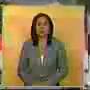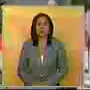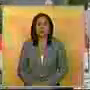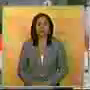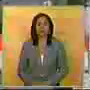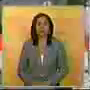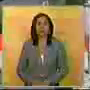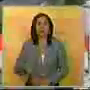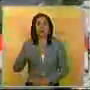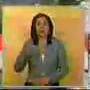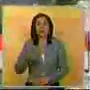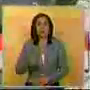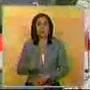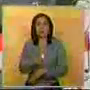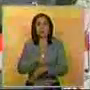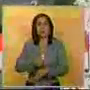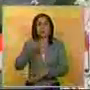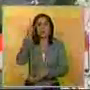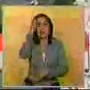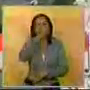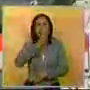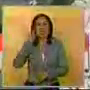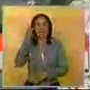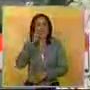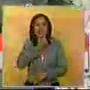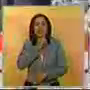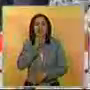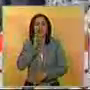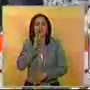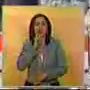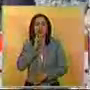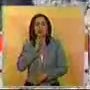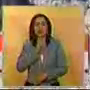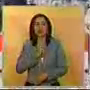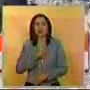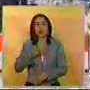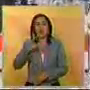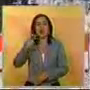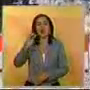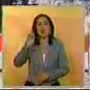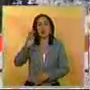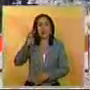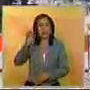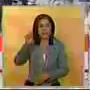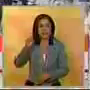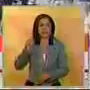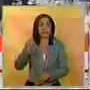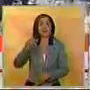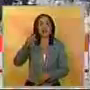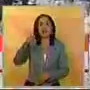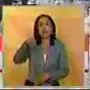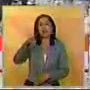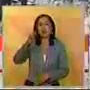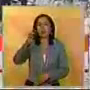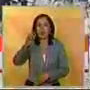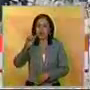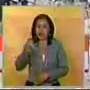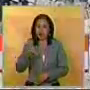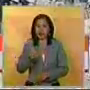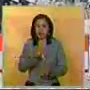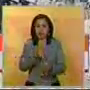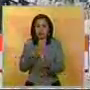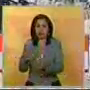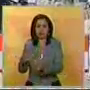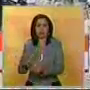Un segundo legislador keniano, de nombre, ya les decimos el nombre, David Kimutai, fue